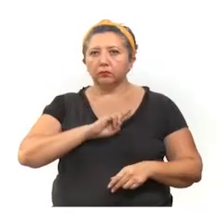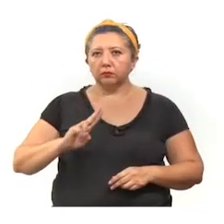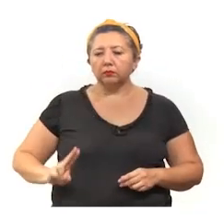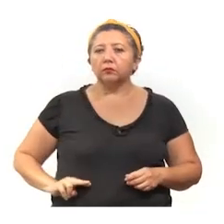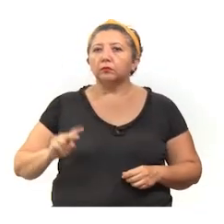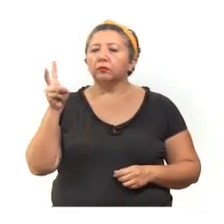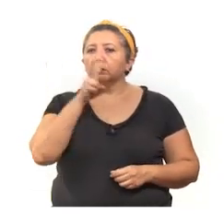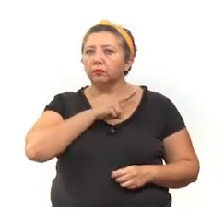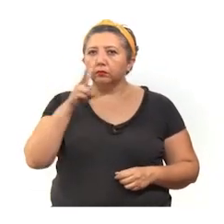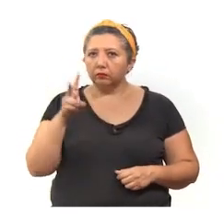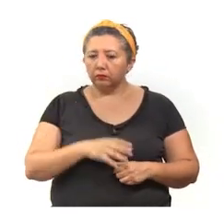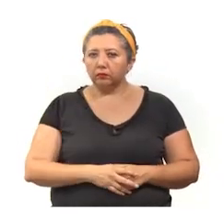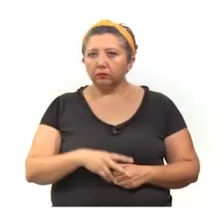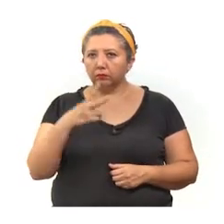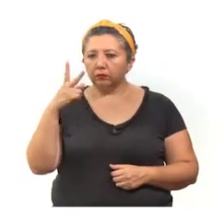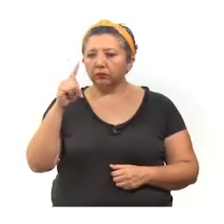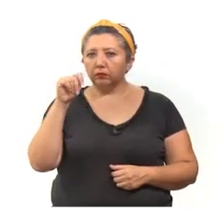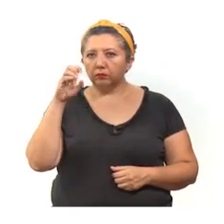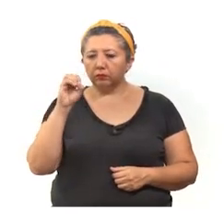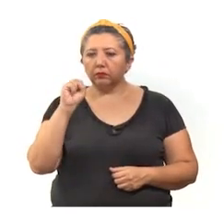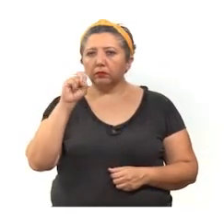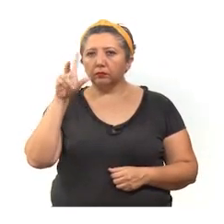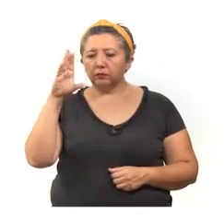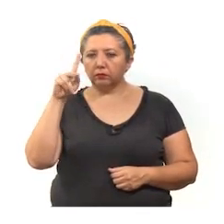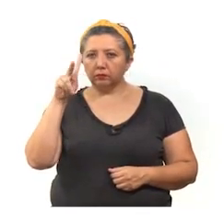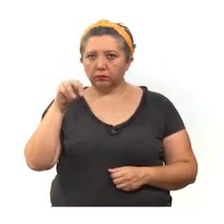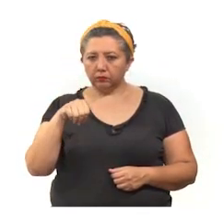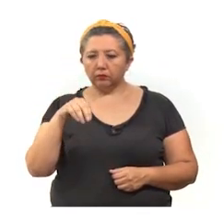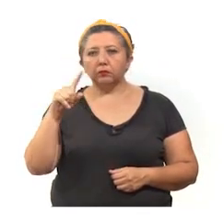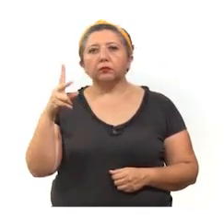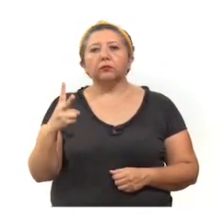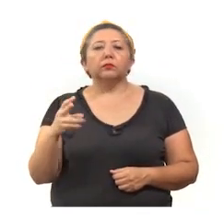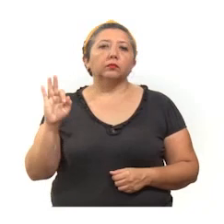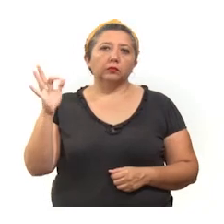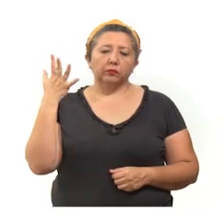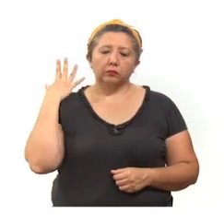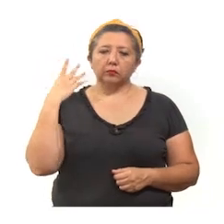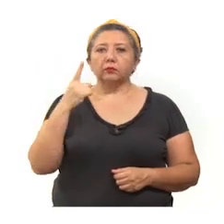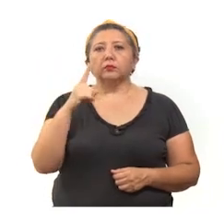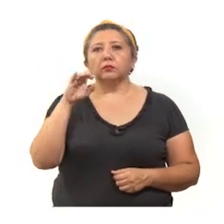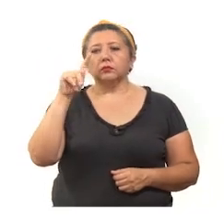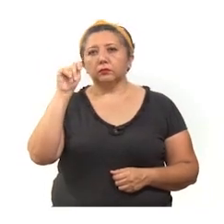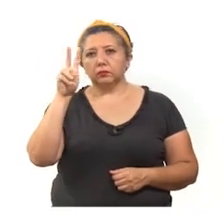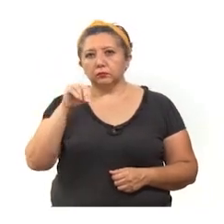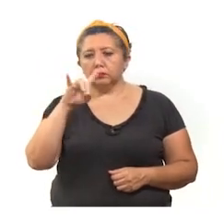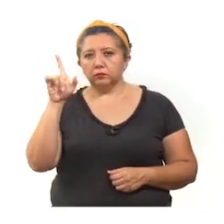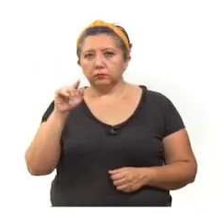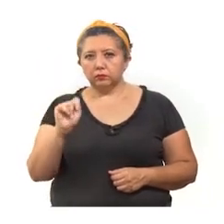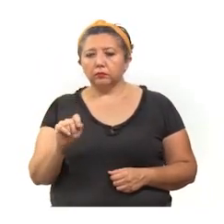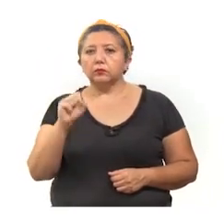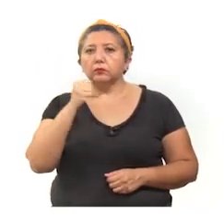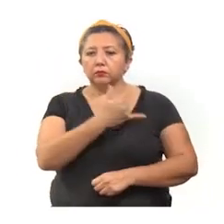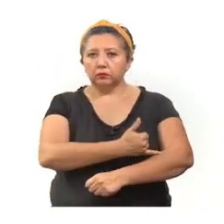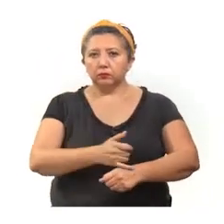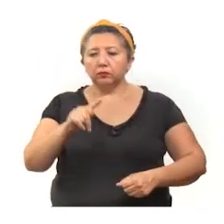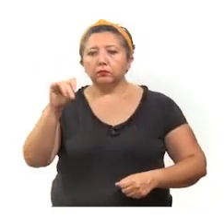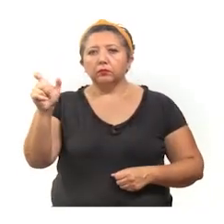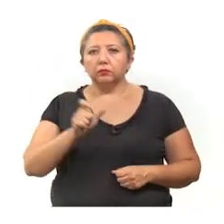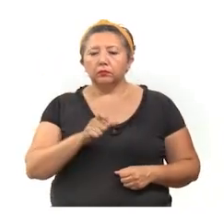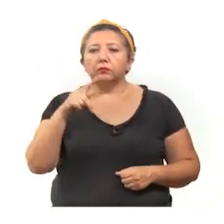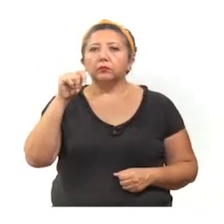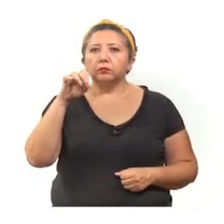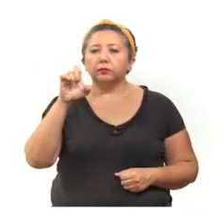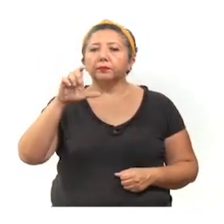en Progreso, Humán y Valladolid, 2 en Peto y Zacalum, 2 foráneos, 1 en Celestún, Citás, Jalachó,